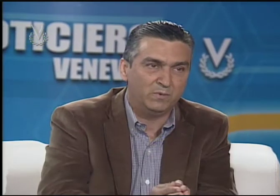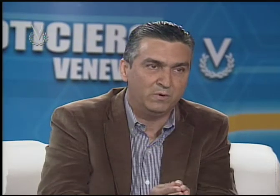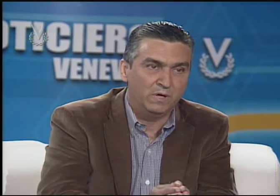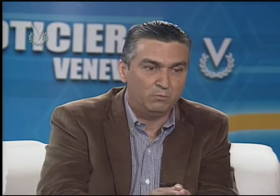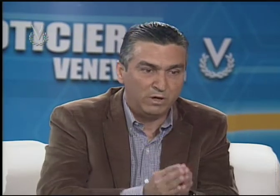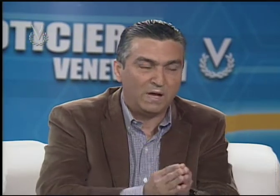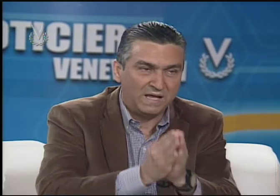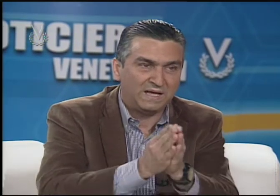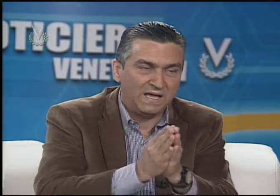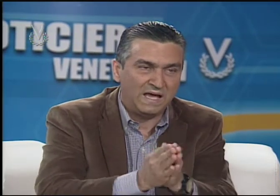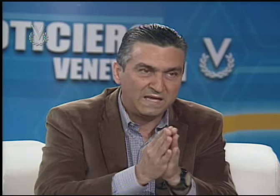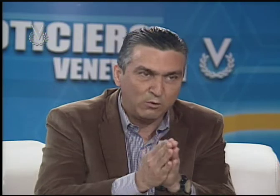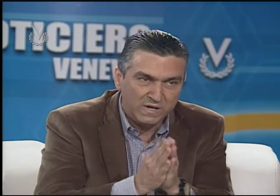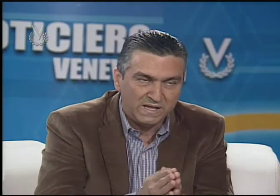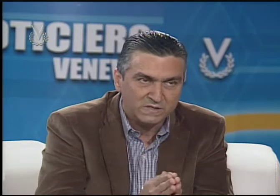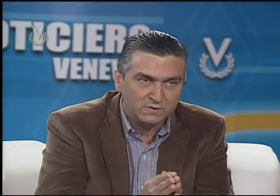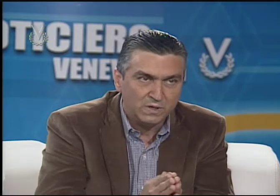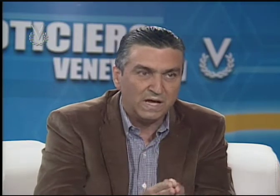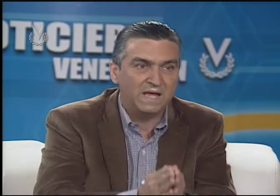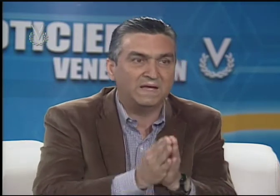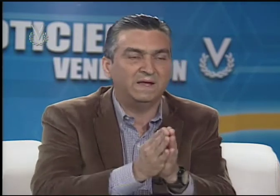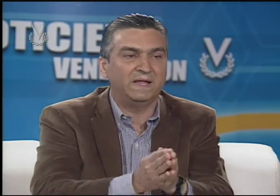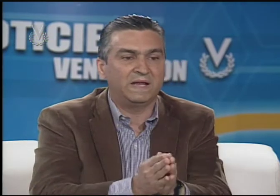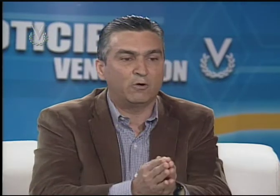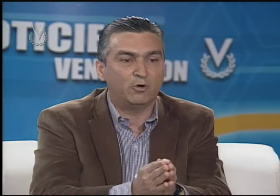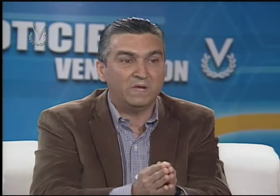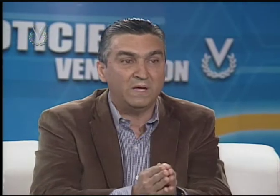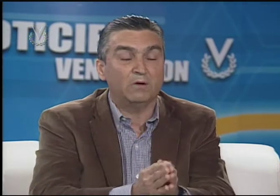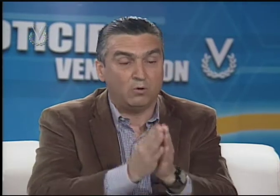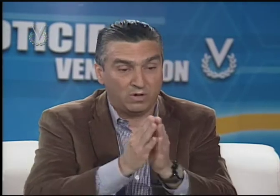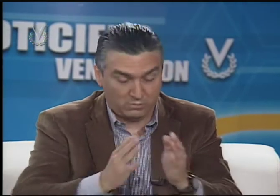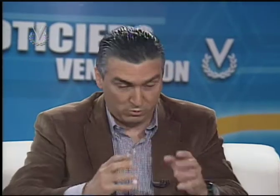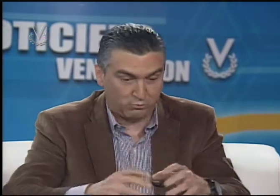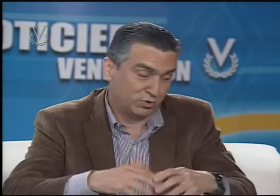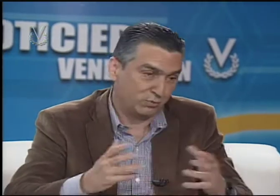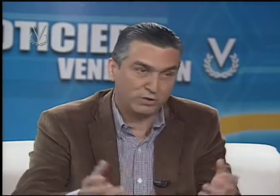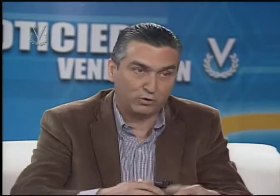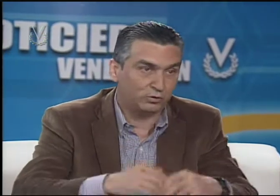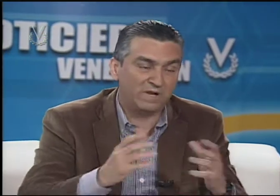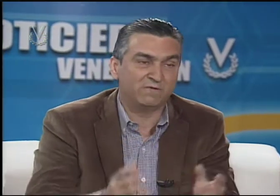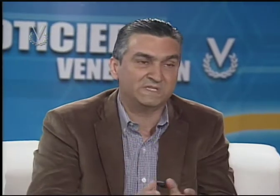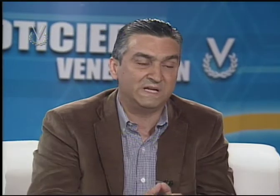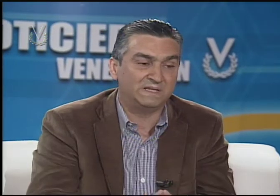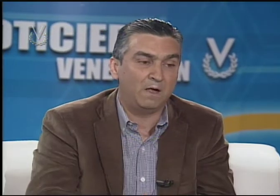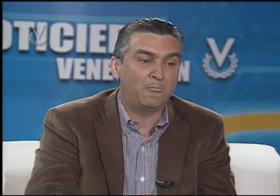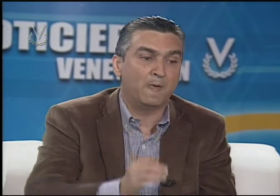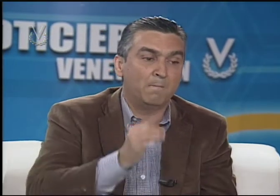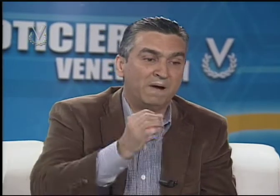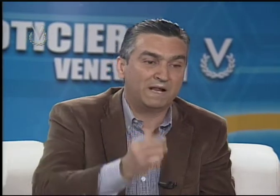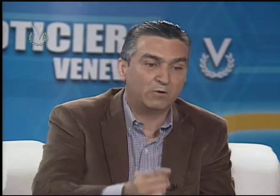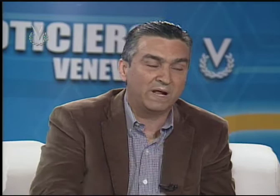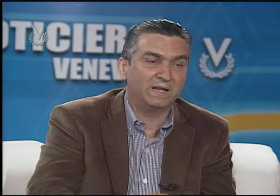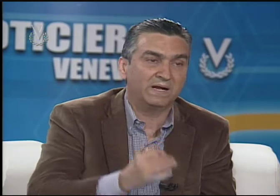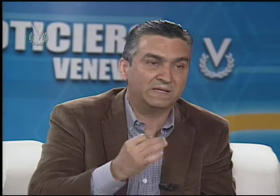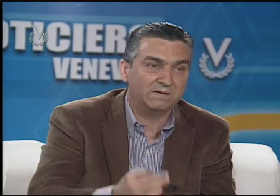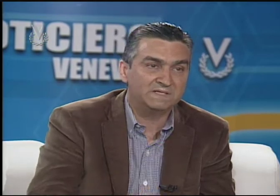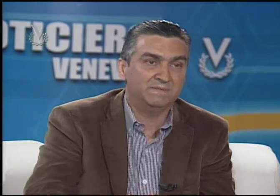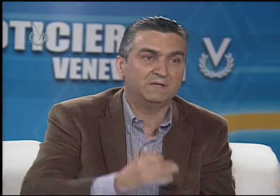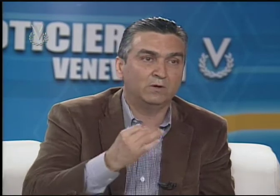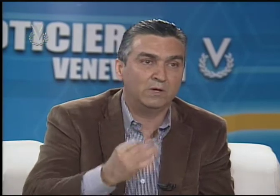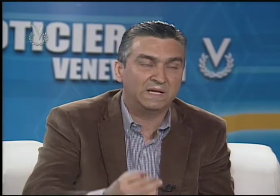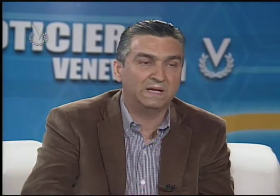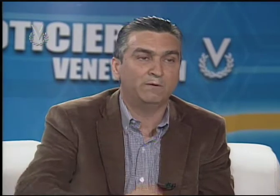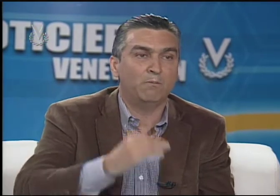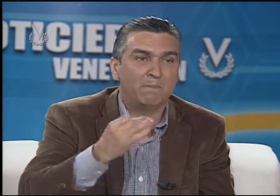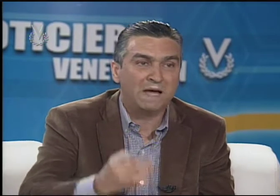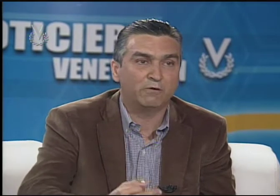de cambio. Bueno, hay que oír eso, hay que dirigir la economía, por supuesto con toda la fuerza del Estado, para lograr el